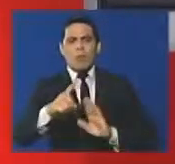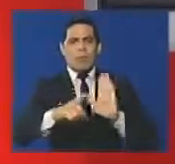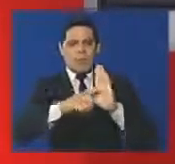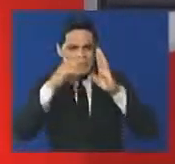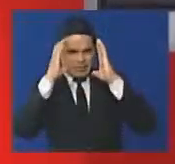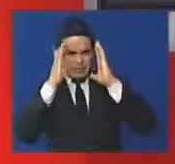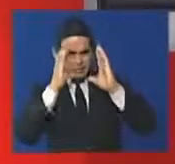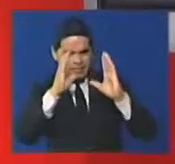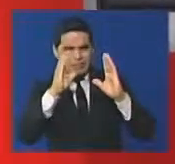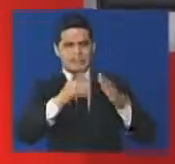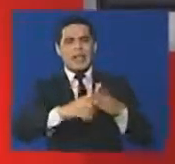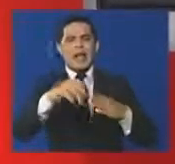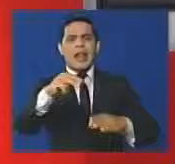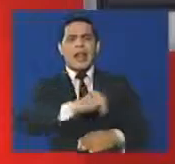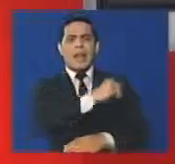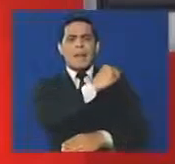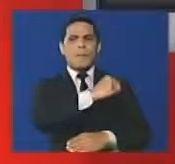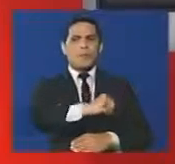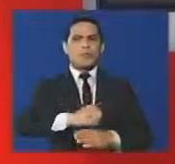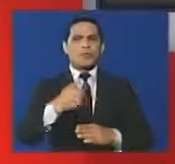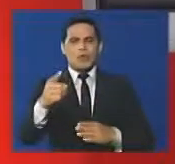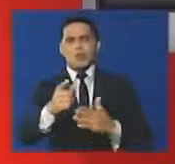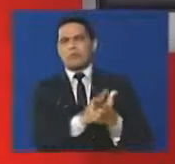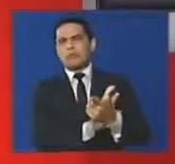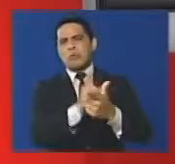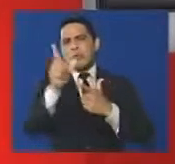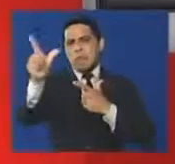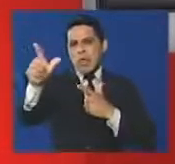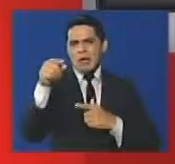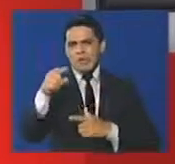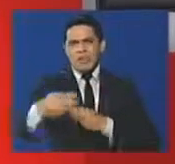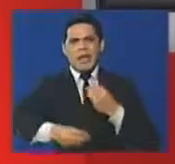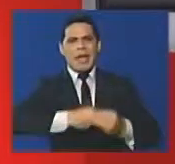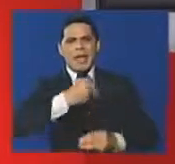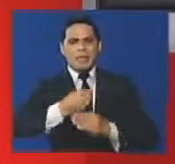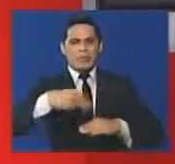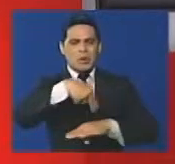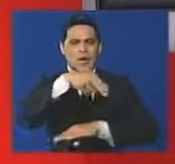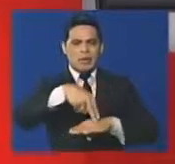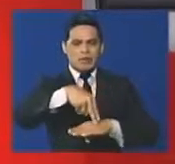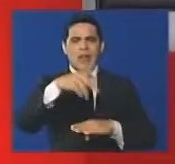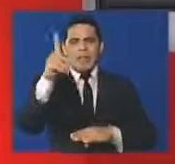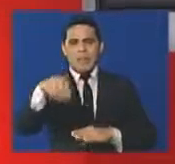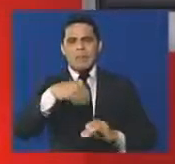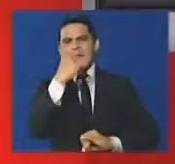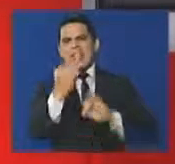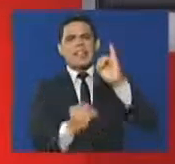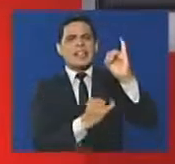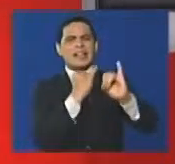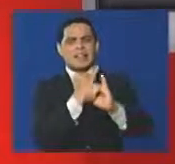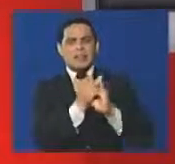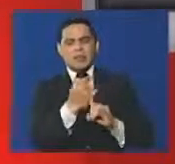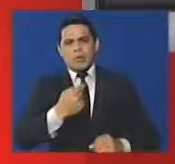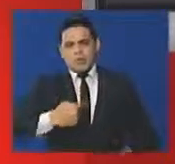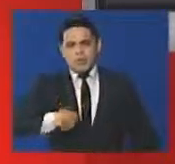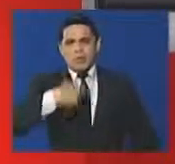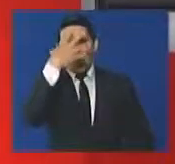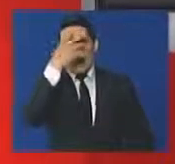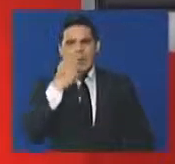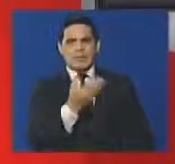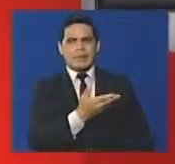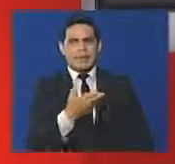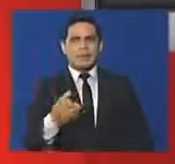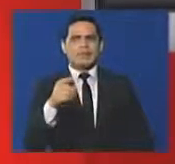música, después de tantos recorridos nacionales e internacionales, uno entiende que ustedes